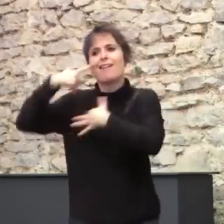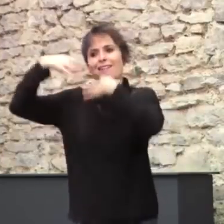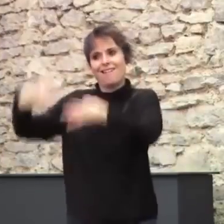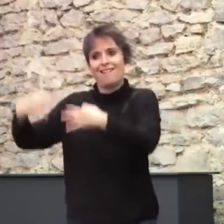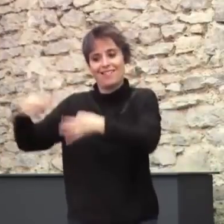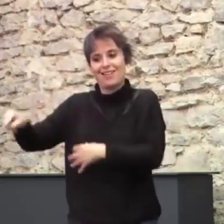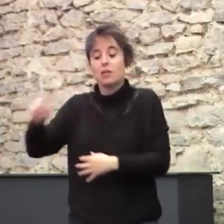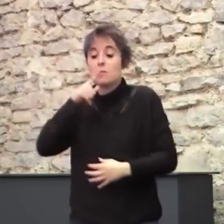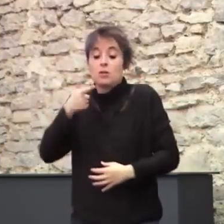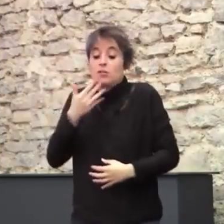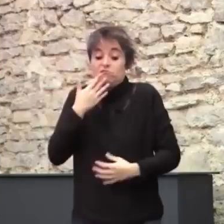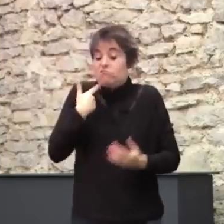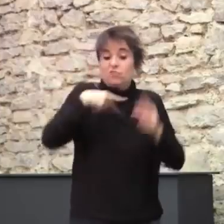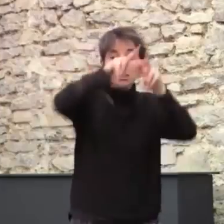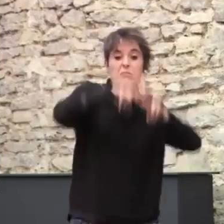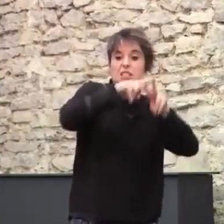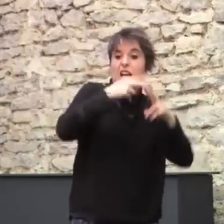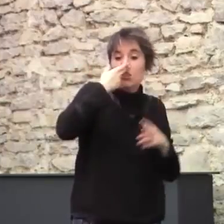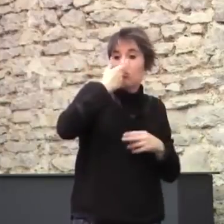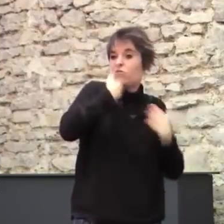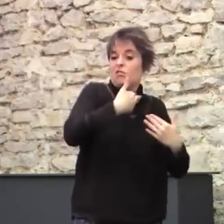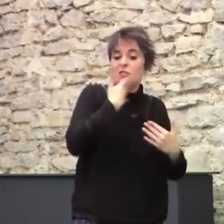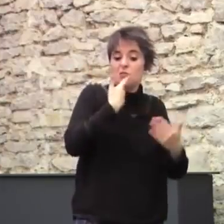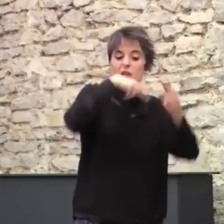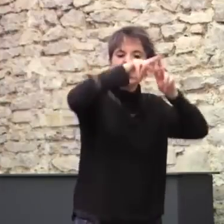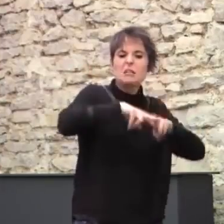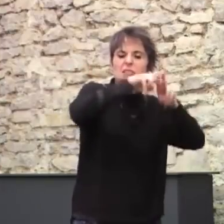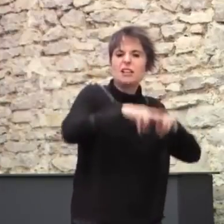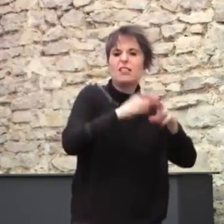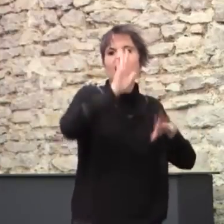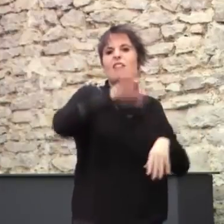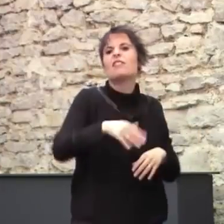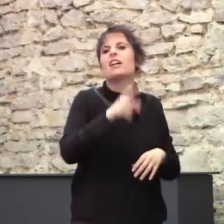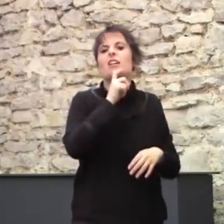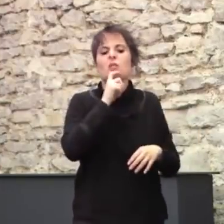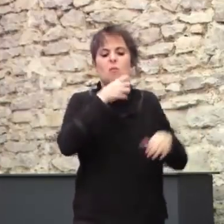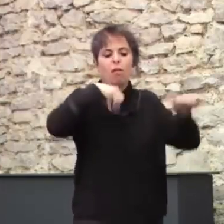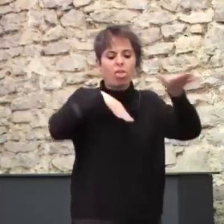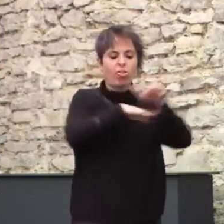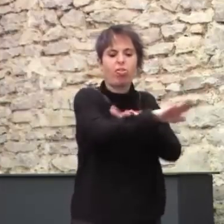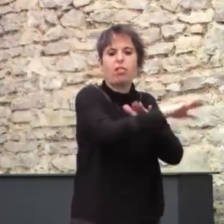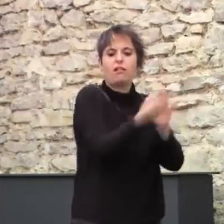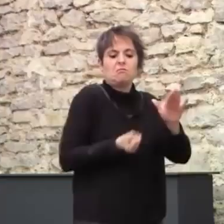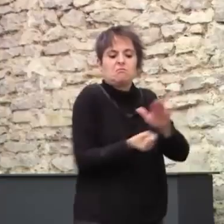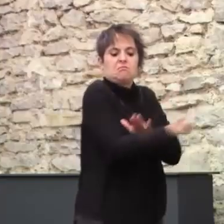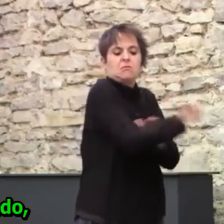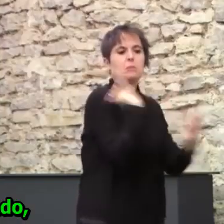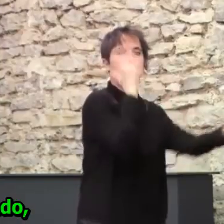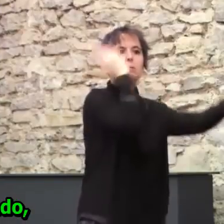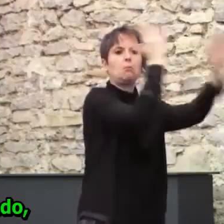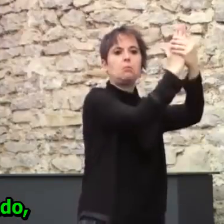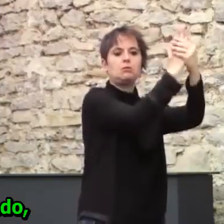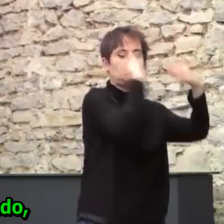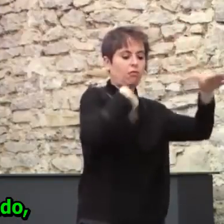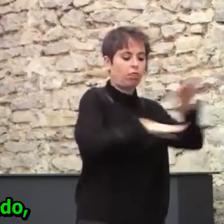si no, bueno, para mí no tenía mucho sentido, ¿no? Que mi tesis doctoral se quedase en un apartado de la biblioteca, en